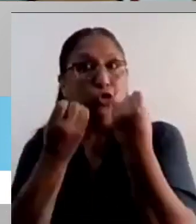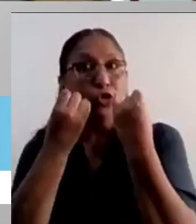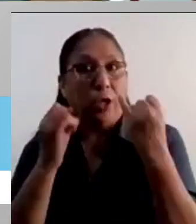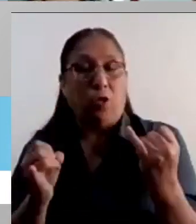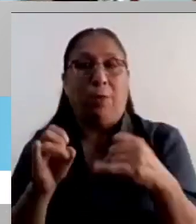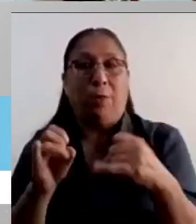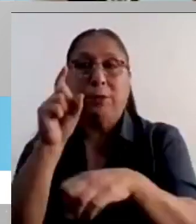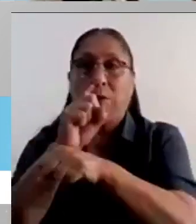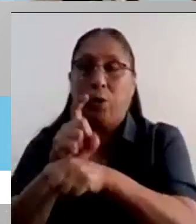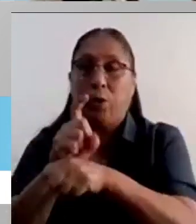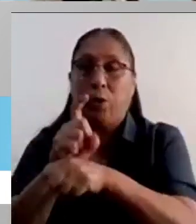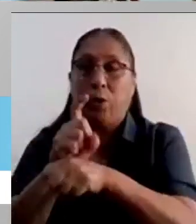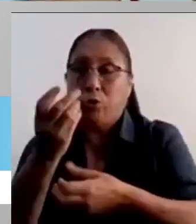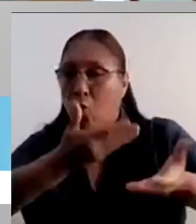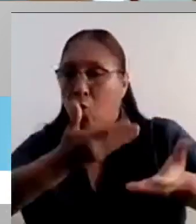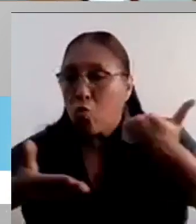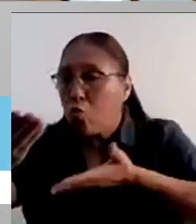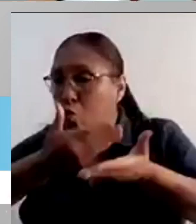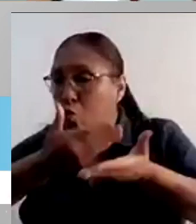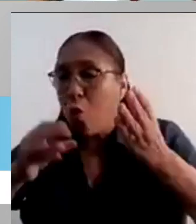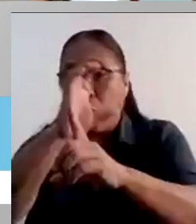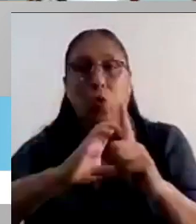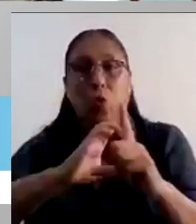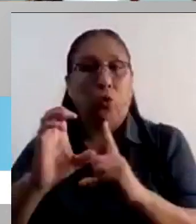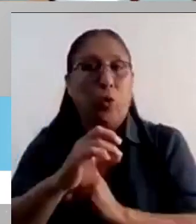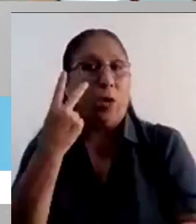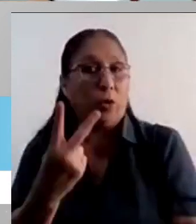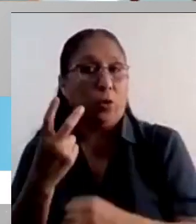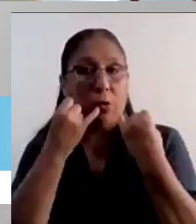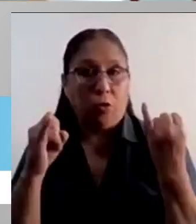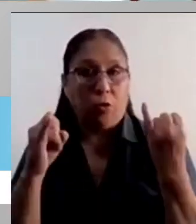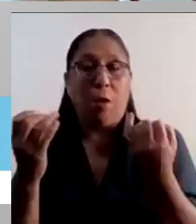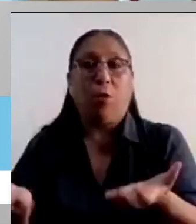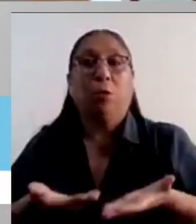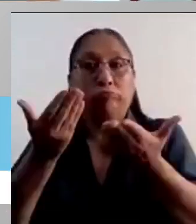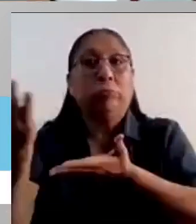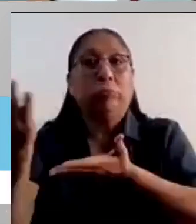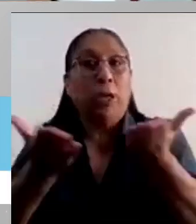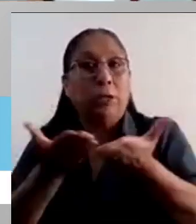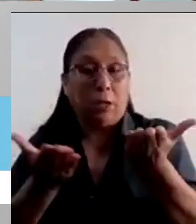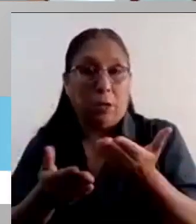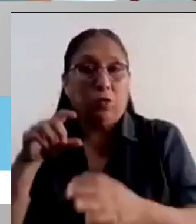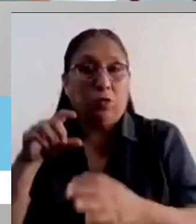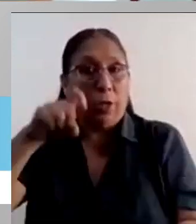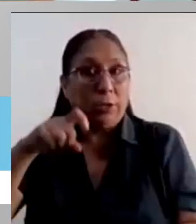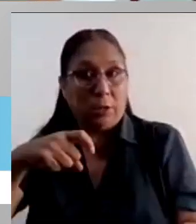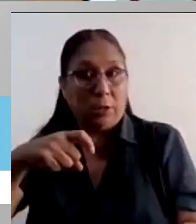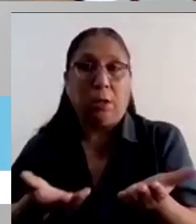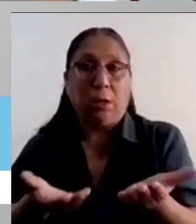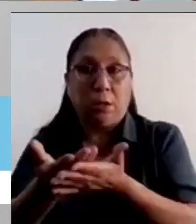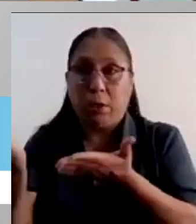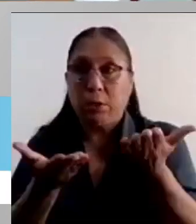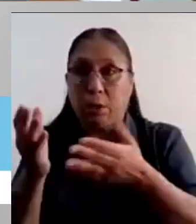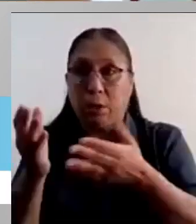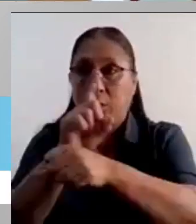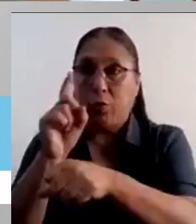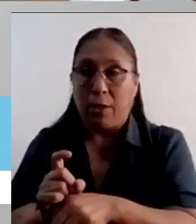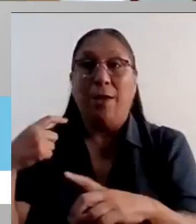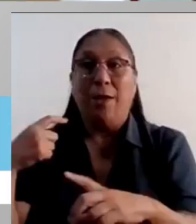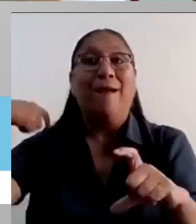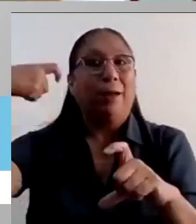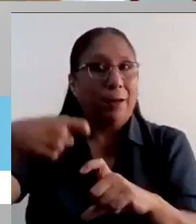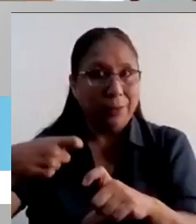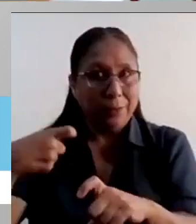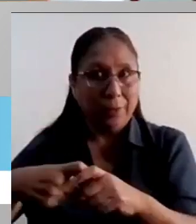intercultural bilingüe, porque los estudiantes indígenas reciben el servicio educativo o deben recibir el servicio educativo tanto en el